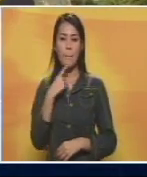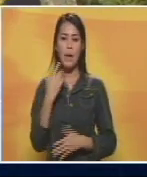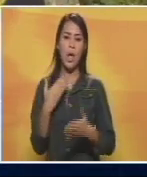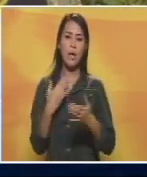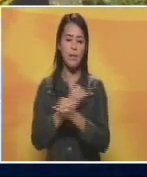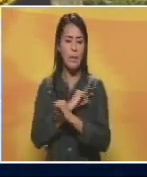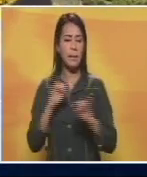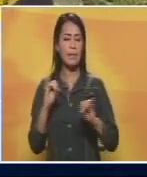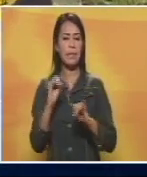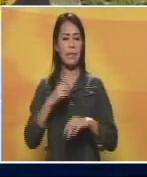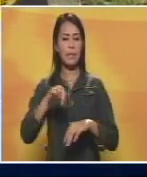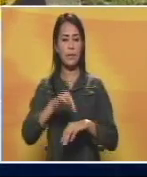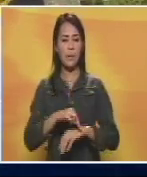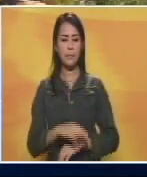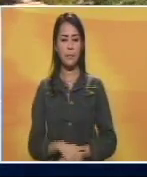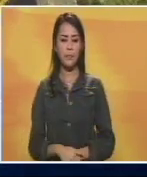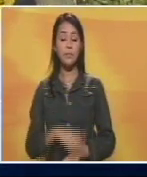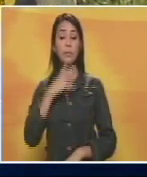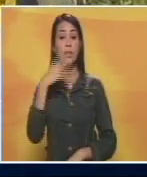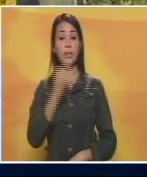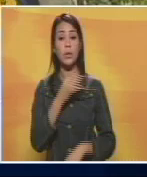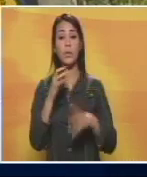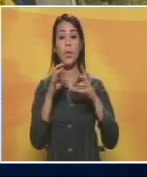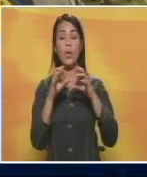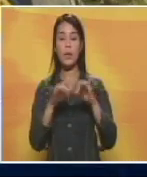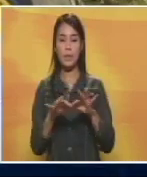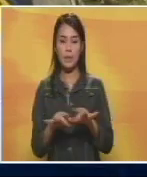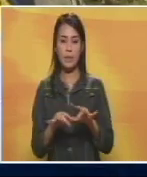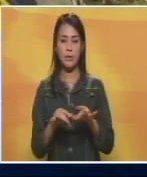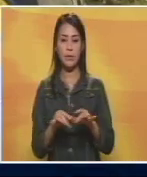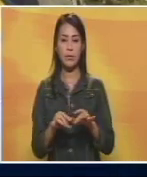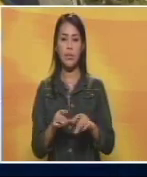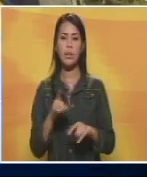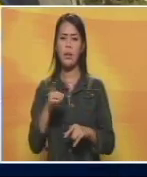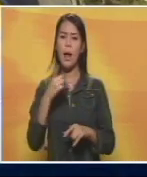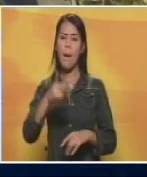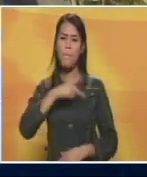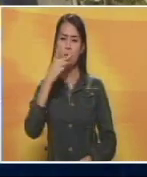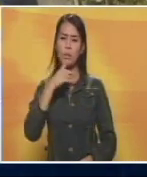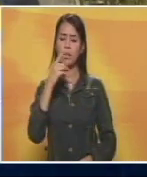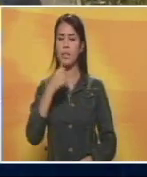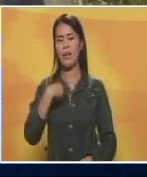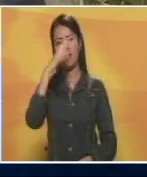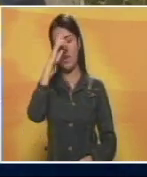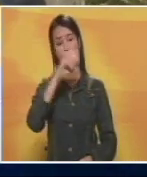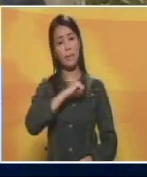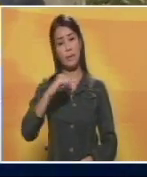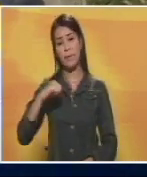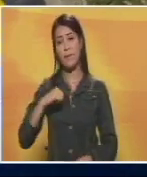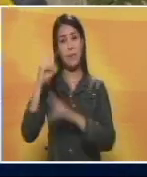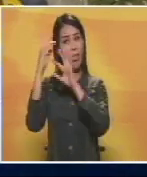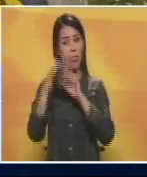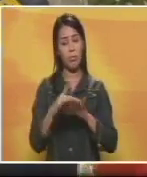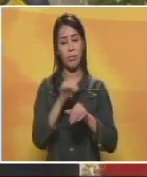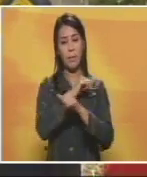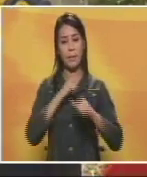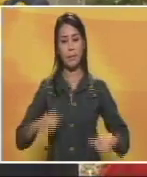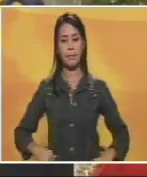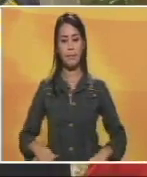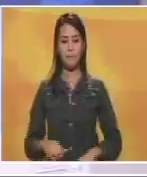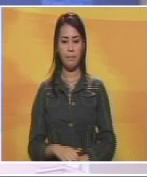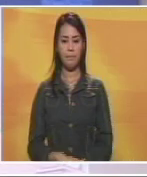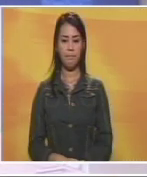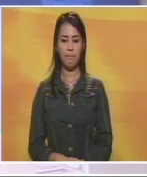soberanía nacional. Aseguró que el secretario general del organismo internacional ha tenido una política injerencista e intervencionista.